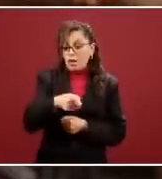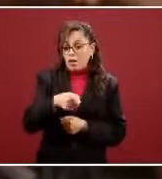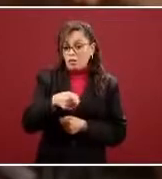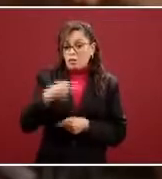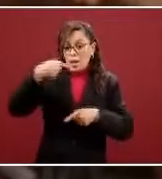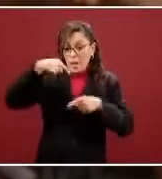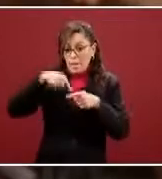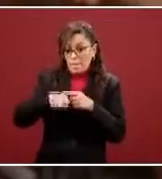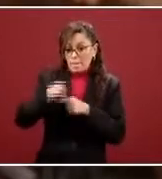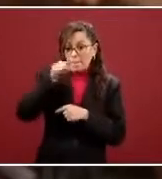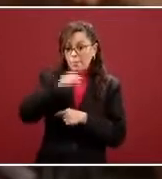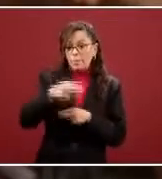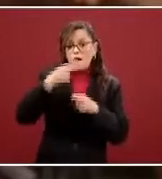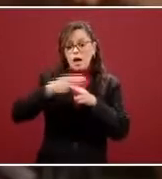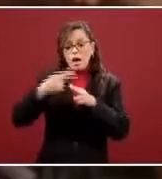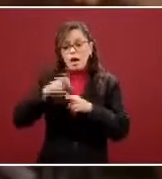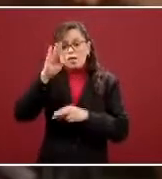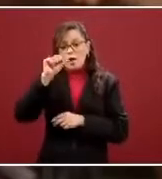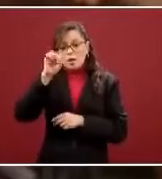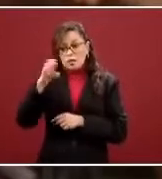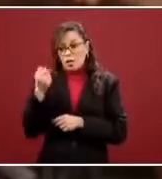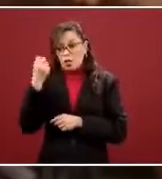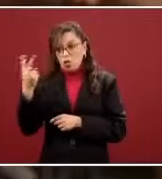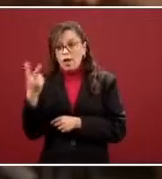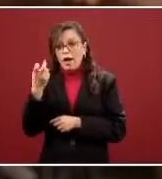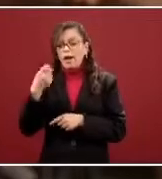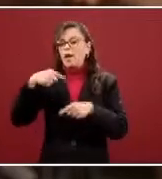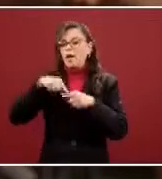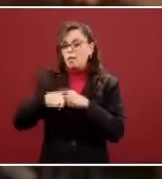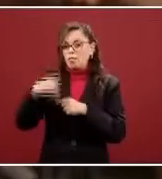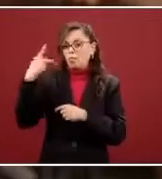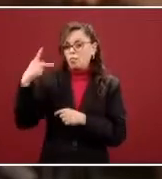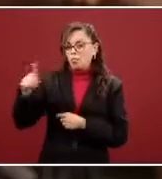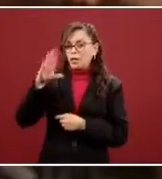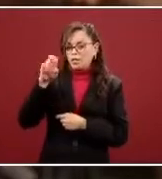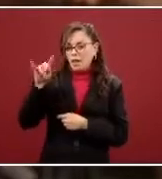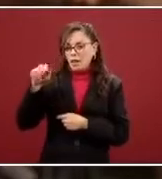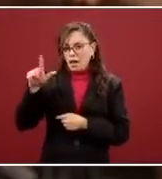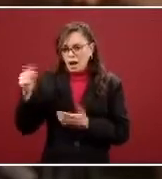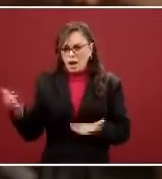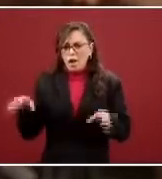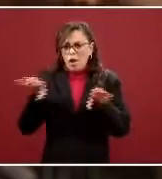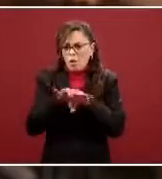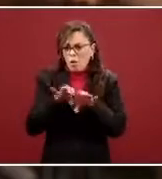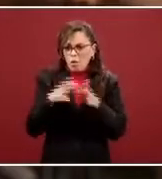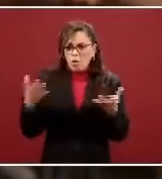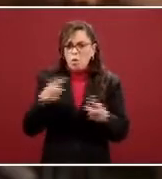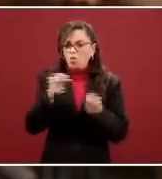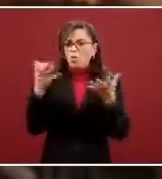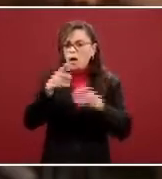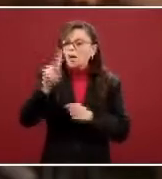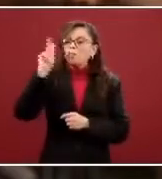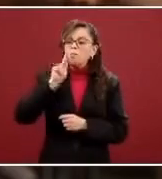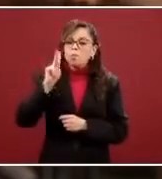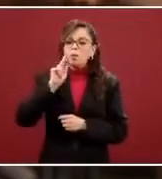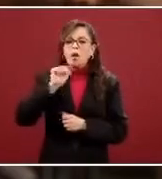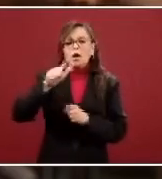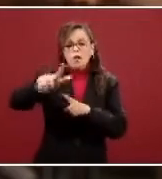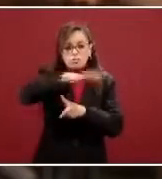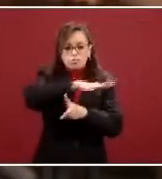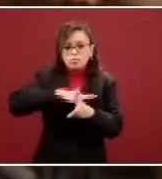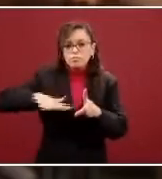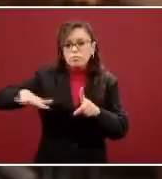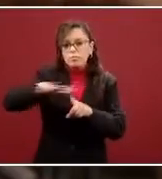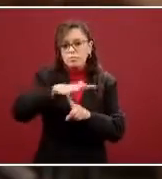que empiece el fase 2. ¿Cómo están que no están en el fase 2 si no están haciendo la prueba de la comunidad? No